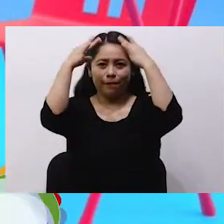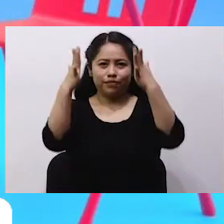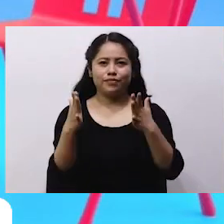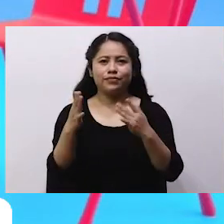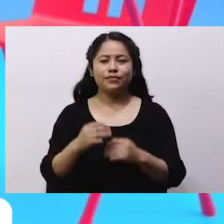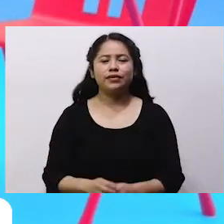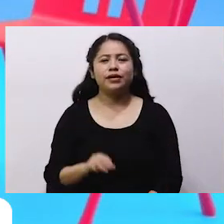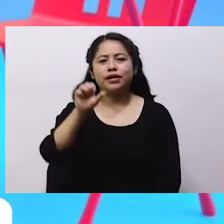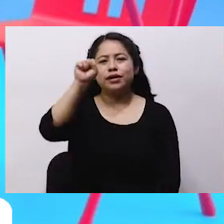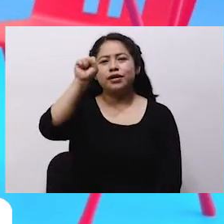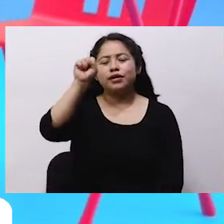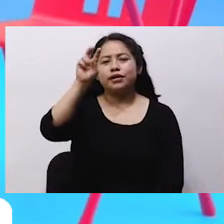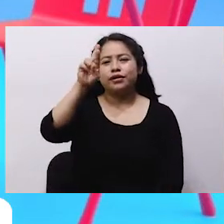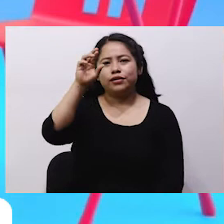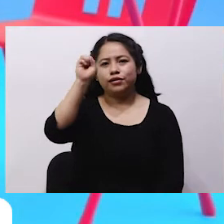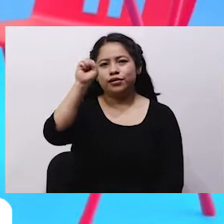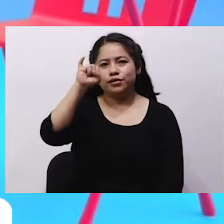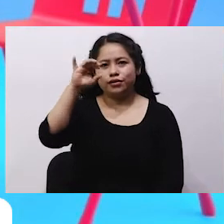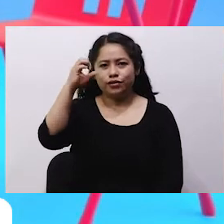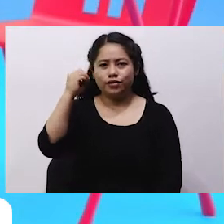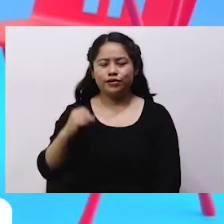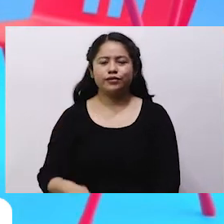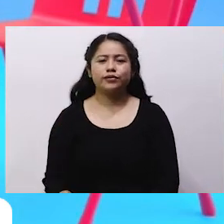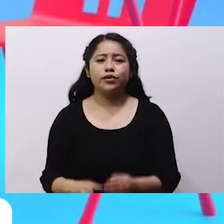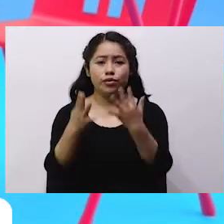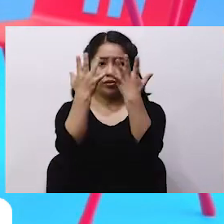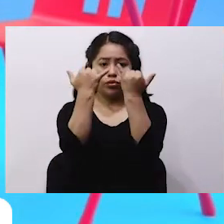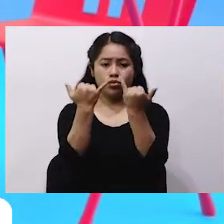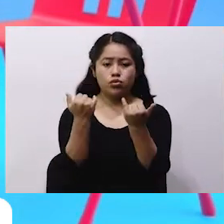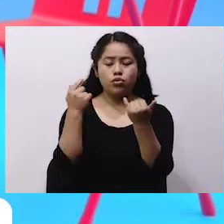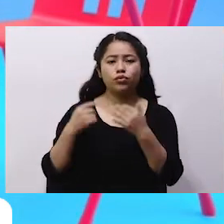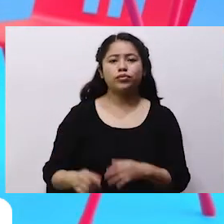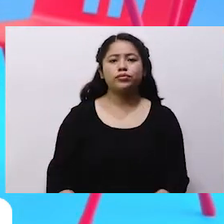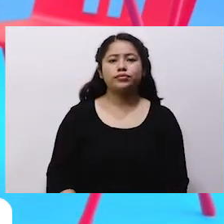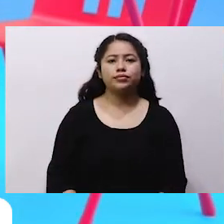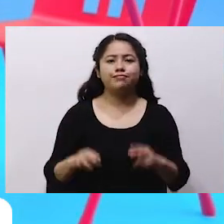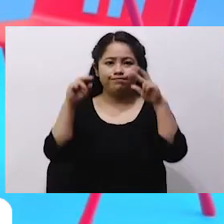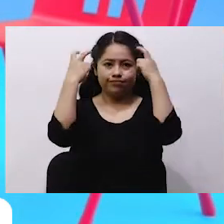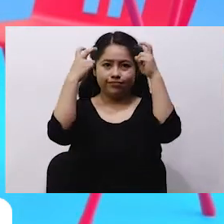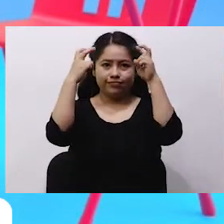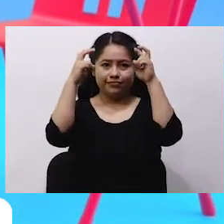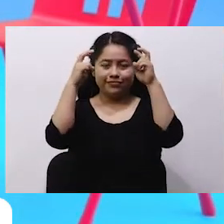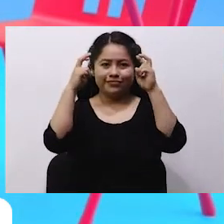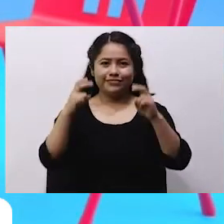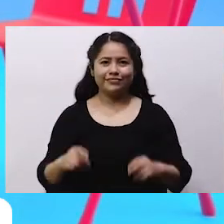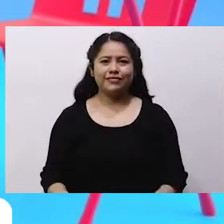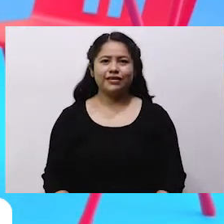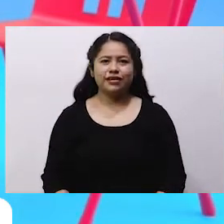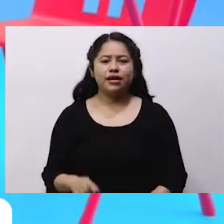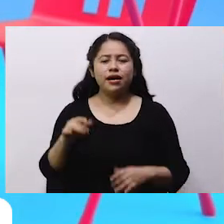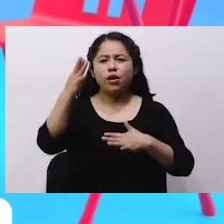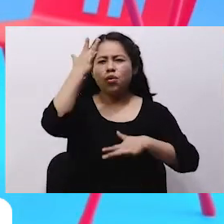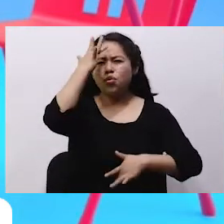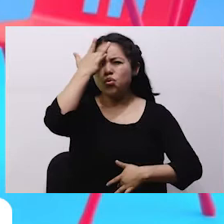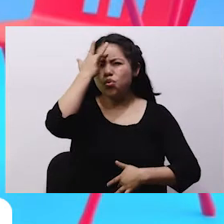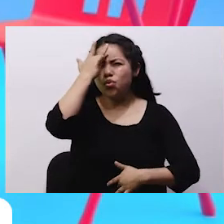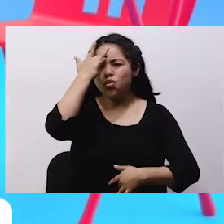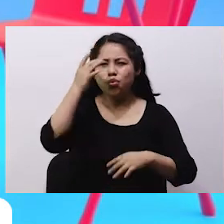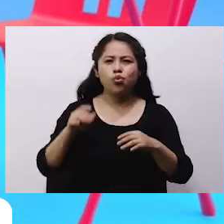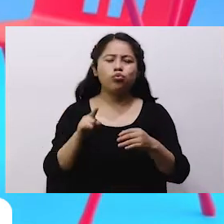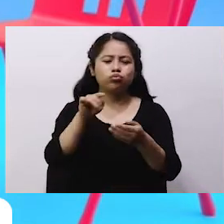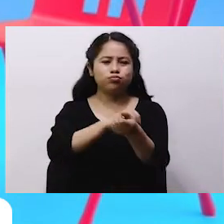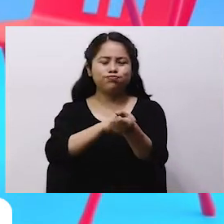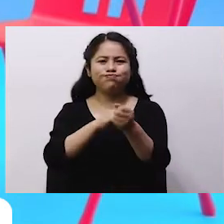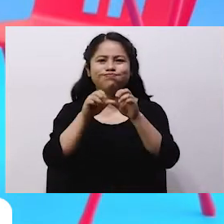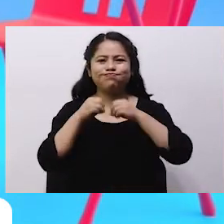habla su profesora Rocío Flores Luna. El día de hoy abordaremos el tema de las enfermedades